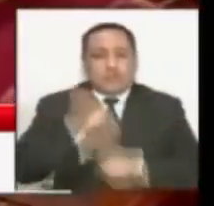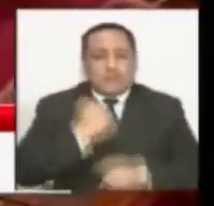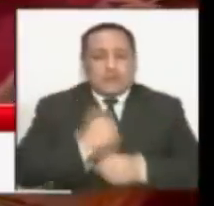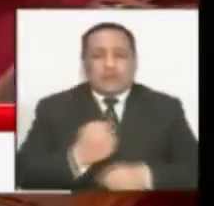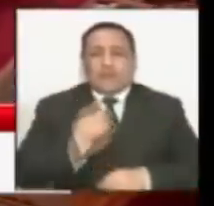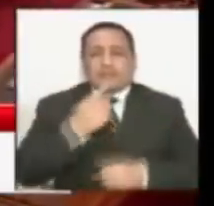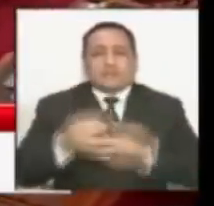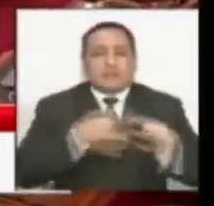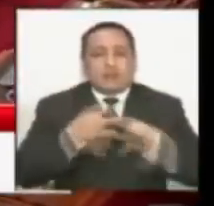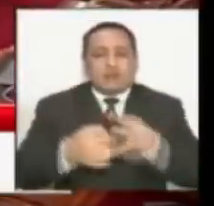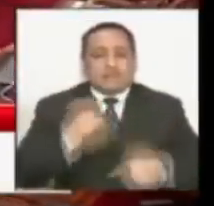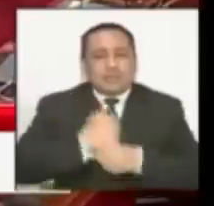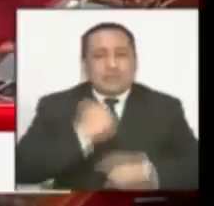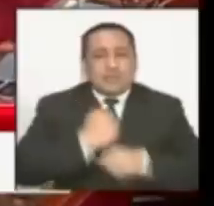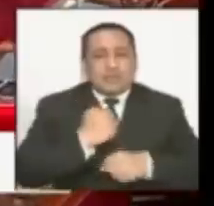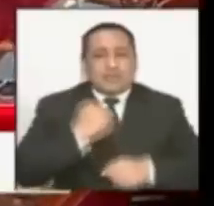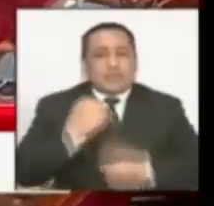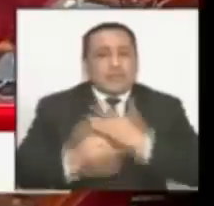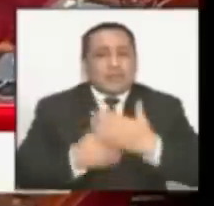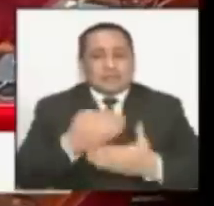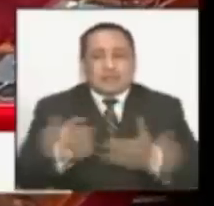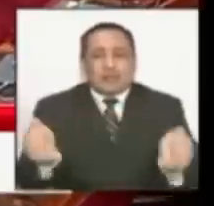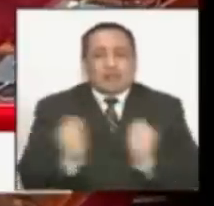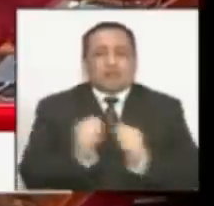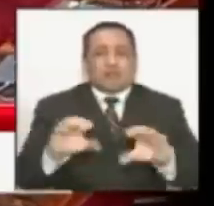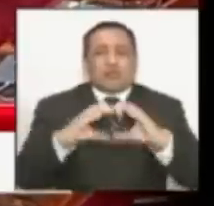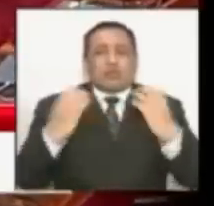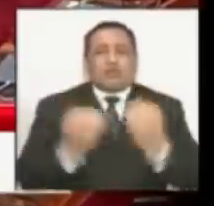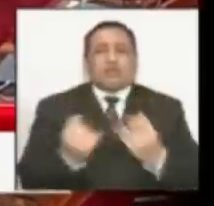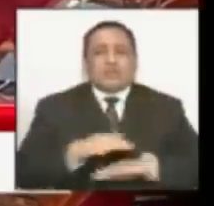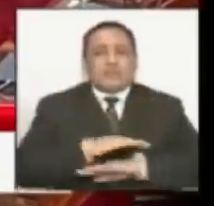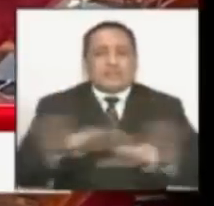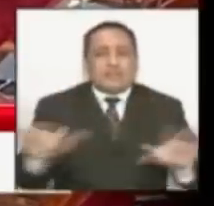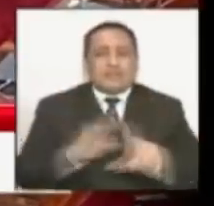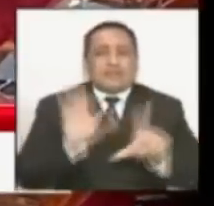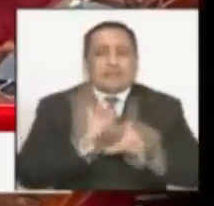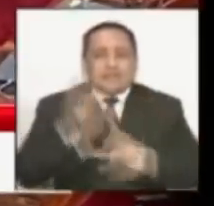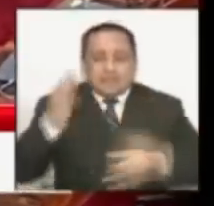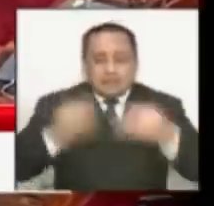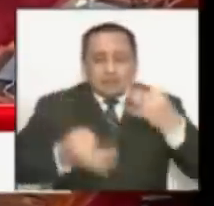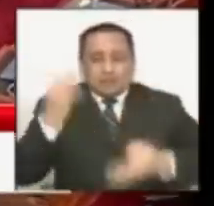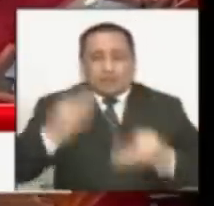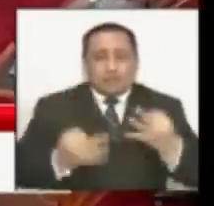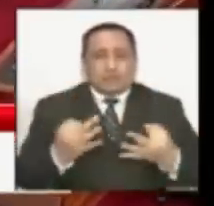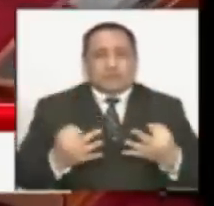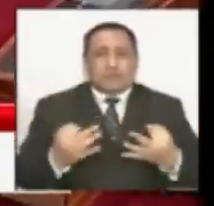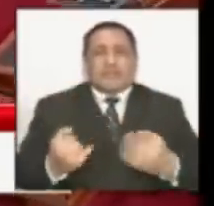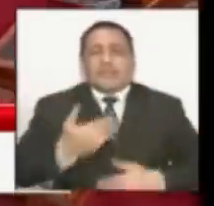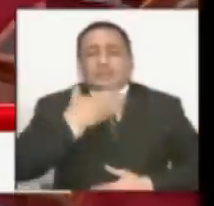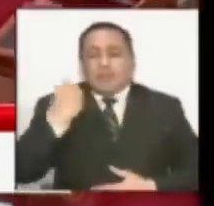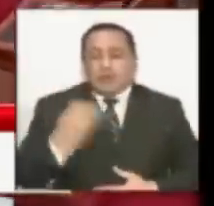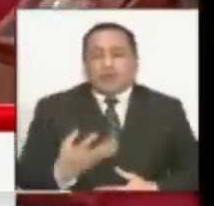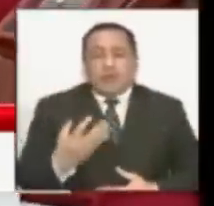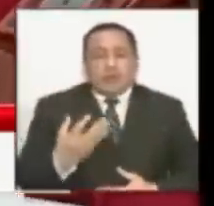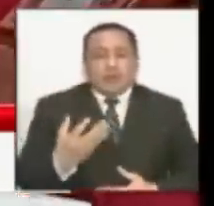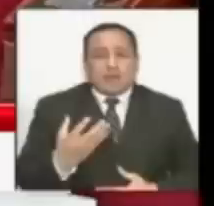del 90% de eficaz y la otra casi 95% de efectiva.